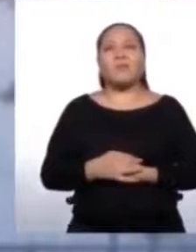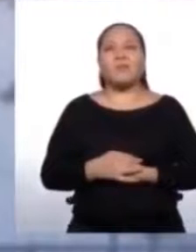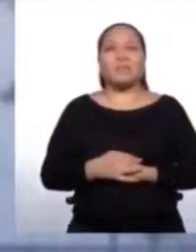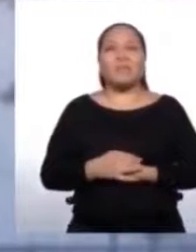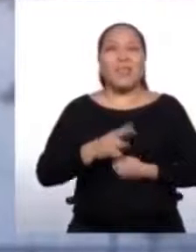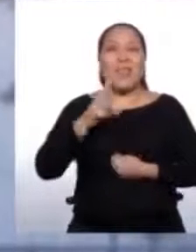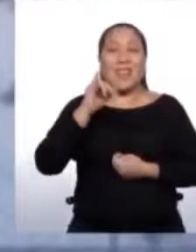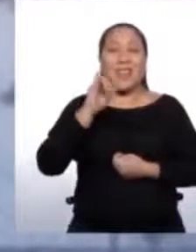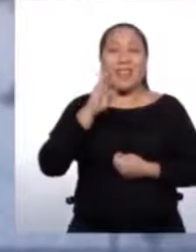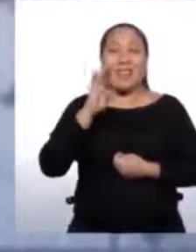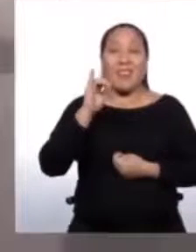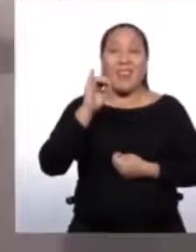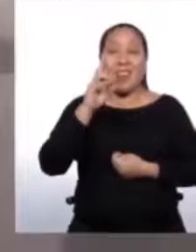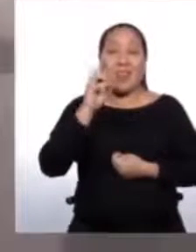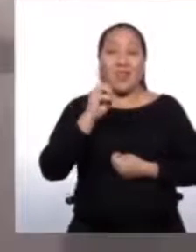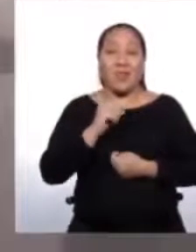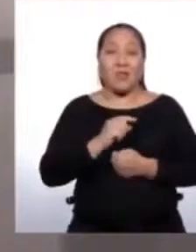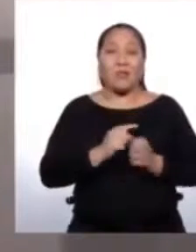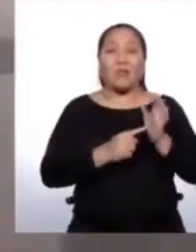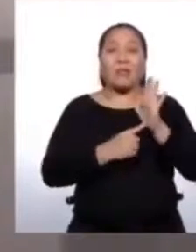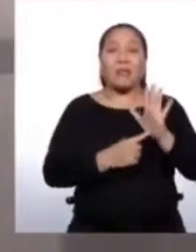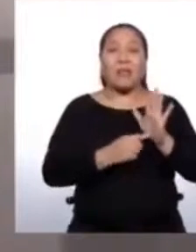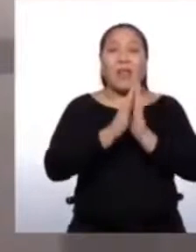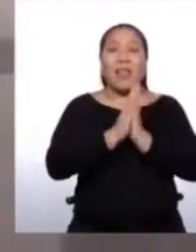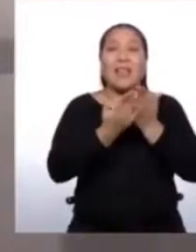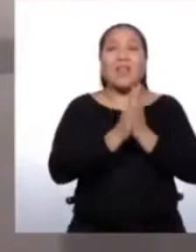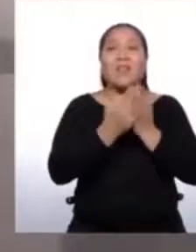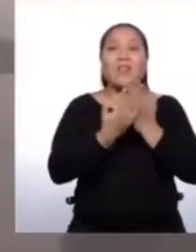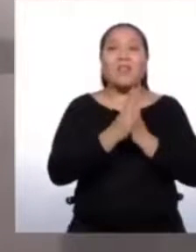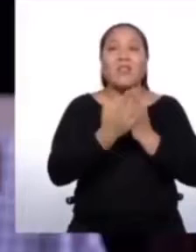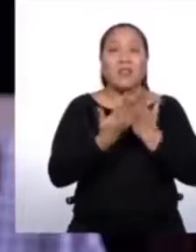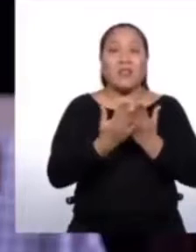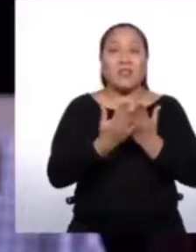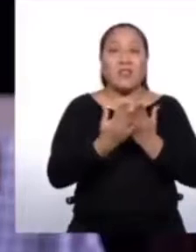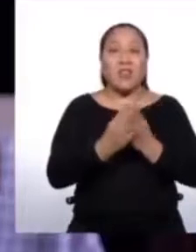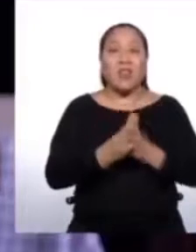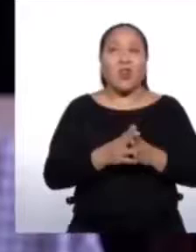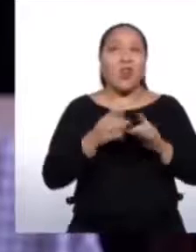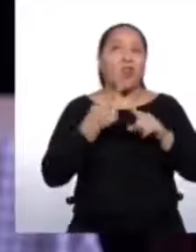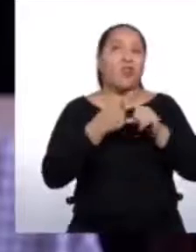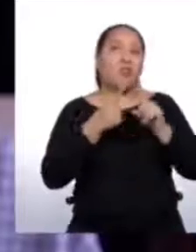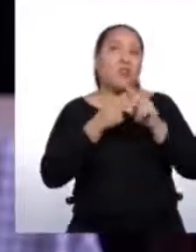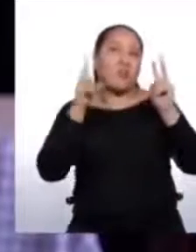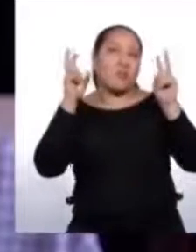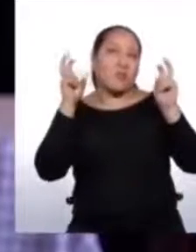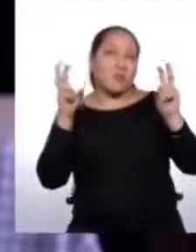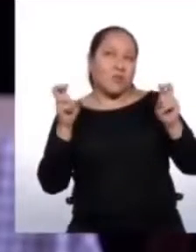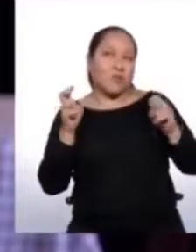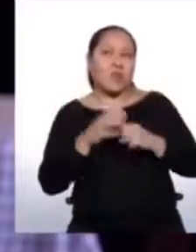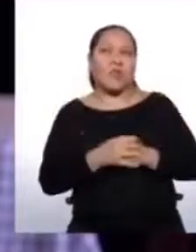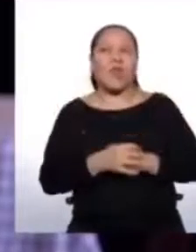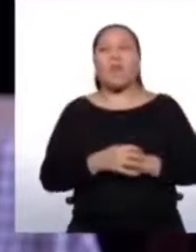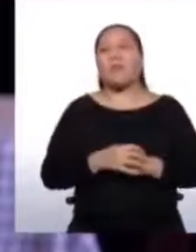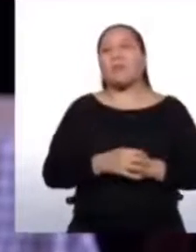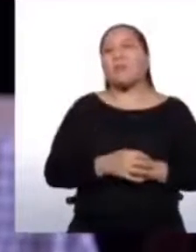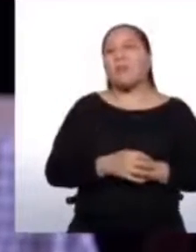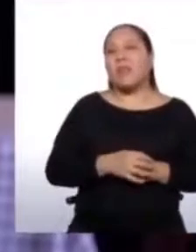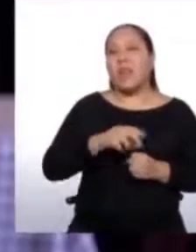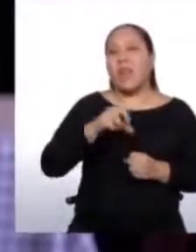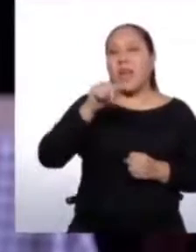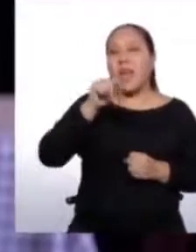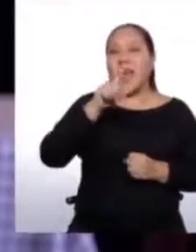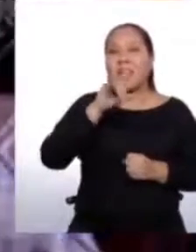Ribeiro comenzó publicando libros con títulos específicos, ¿no? Gallinas sin plumas,